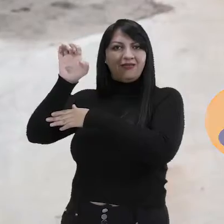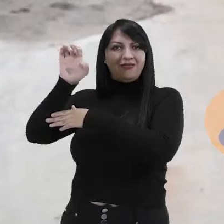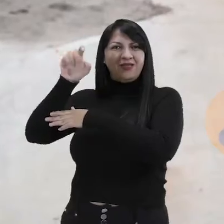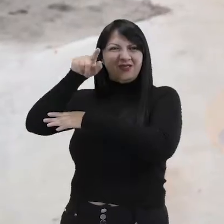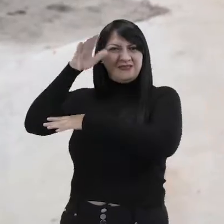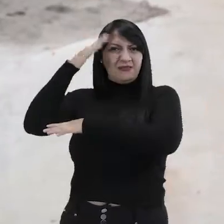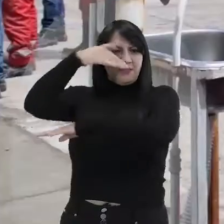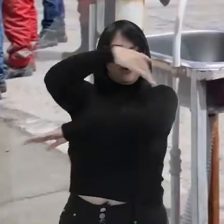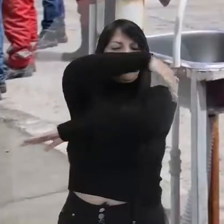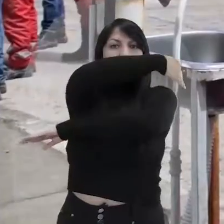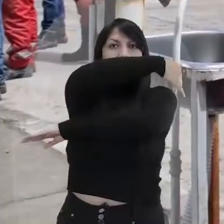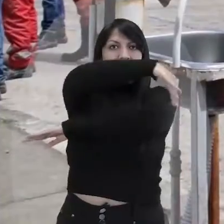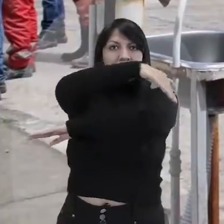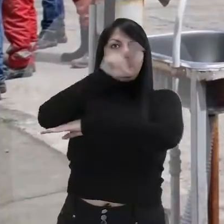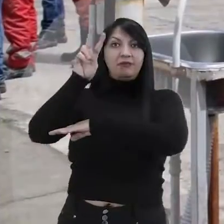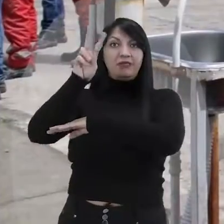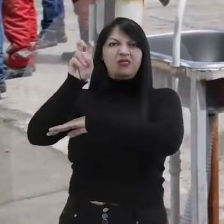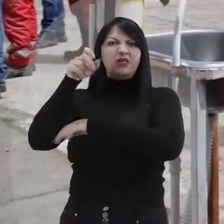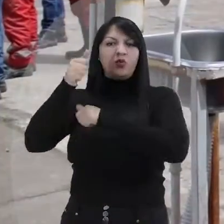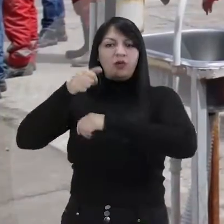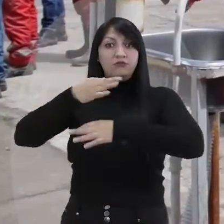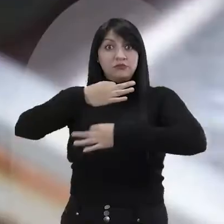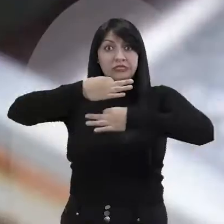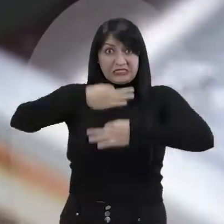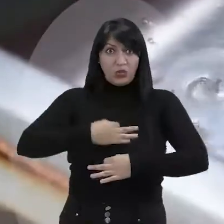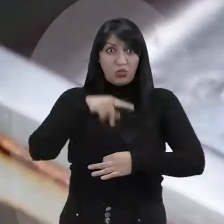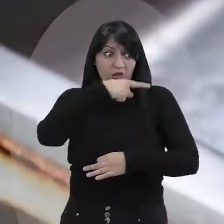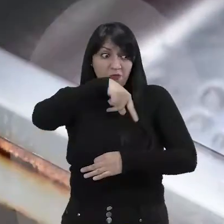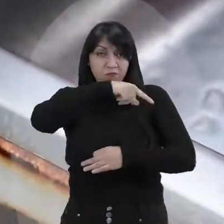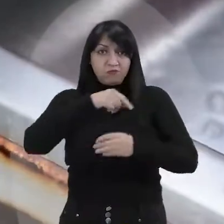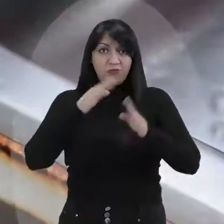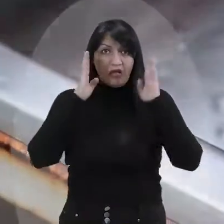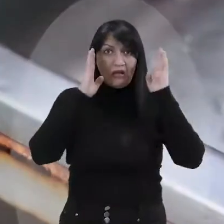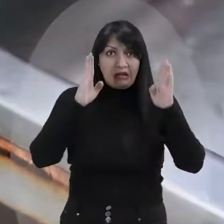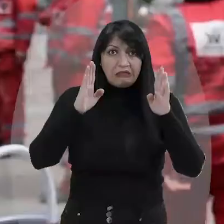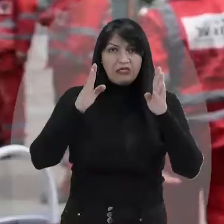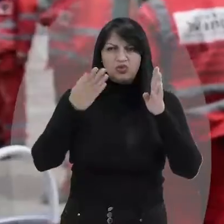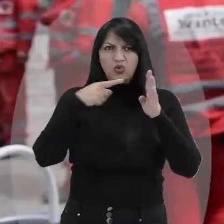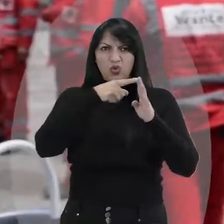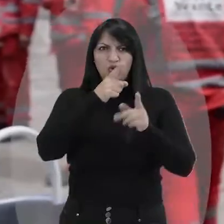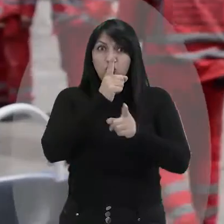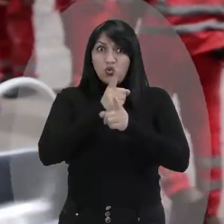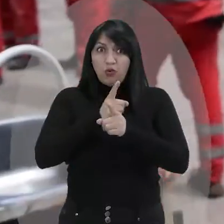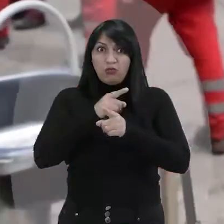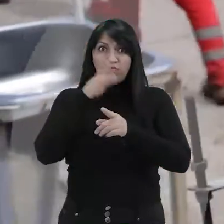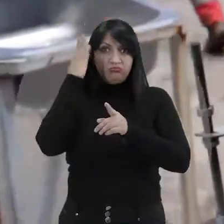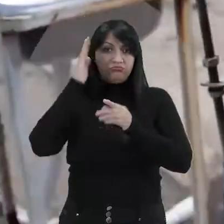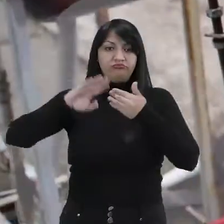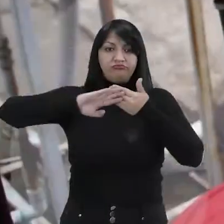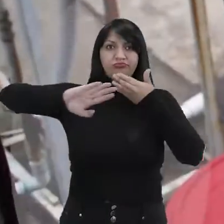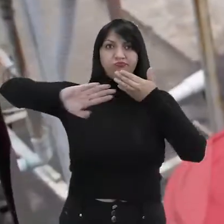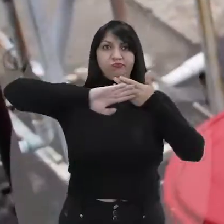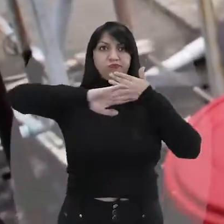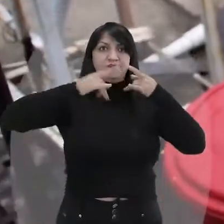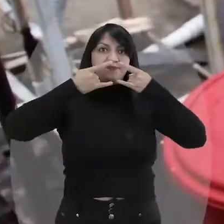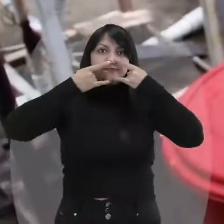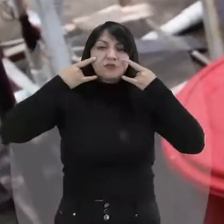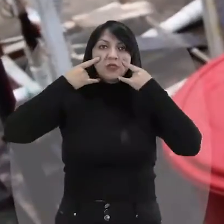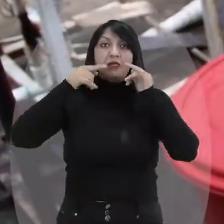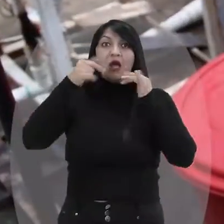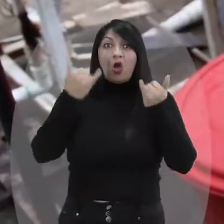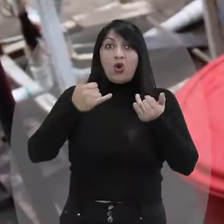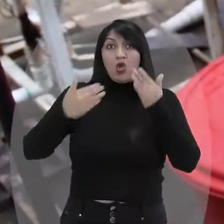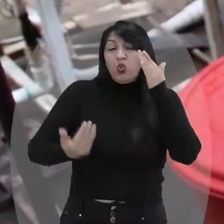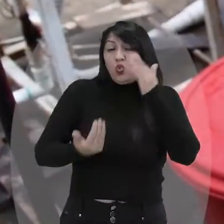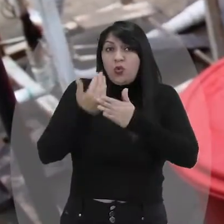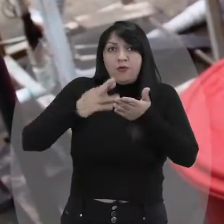Carrera 27 fase 4 en aras de cumplir con los protocolos de bioseguridad, dando un cumplimiento normativo a la hoy vigente